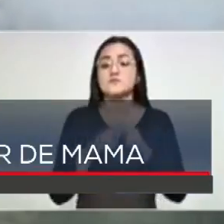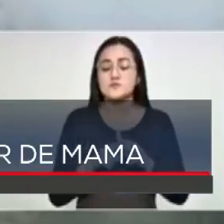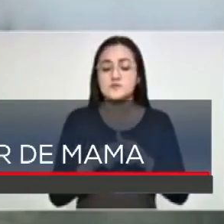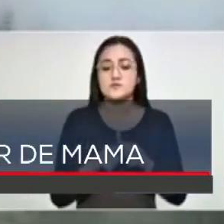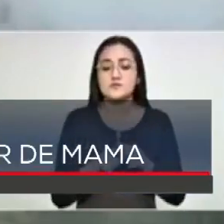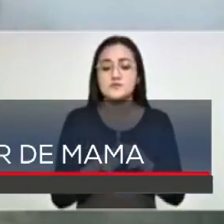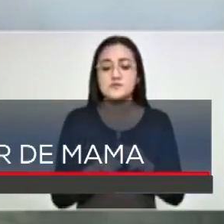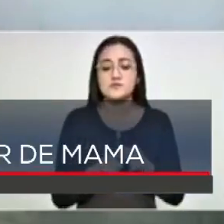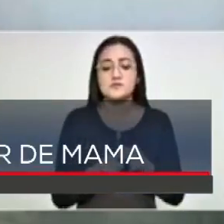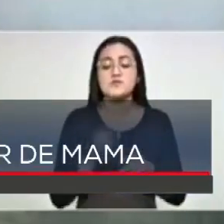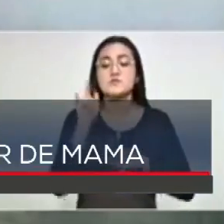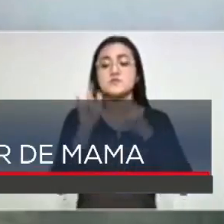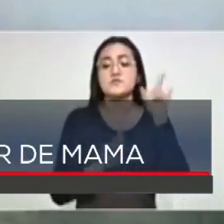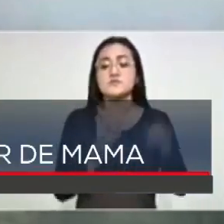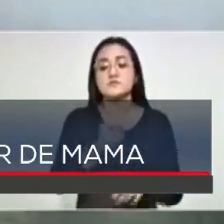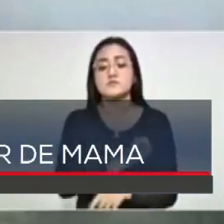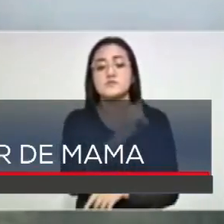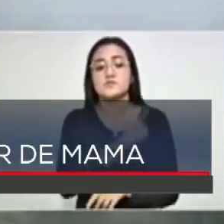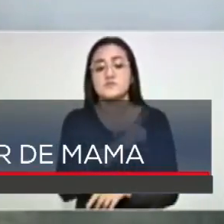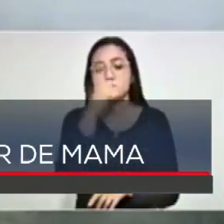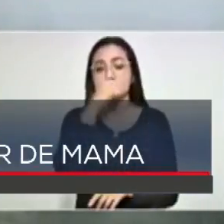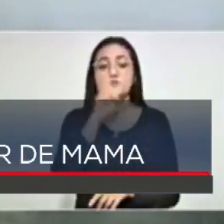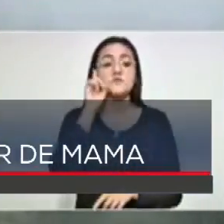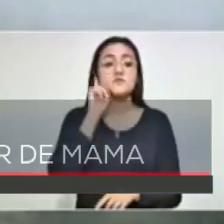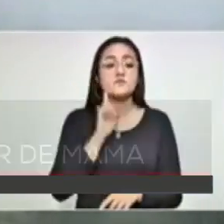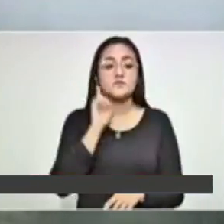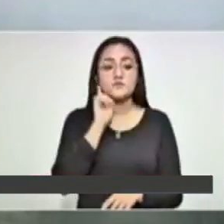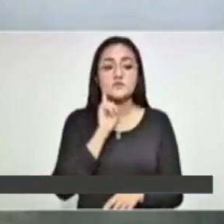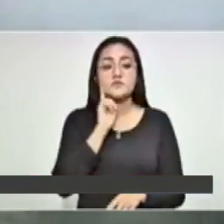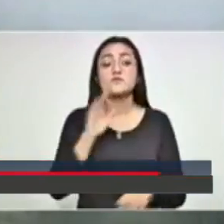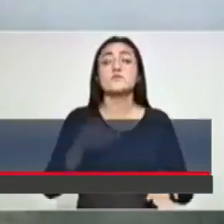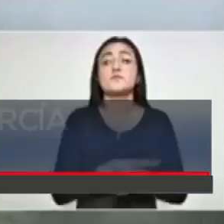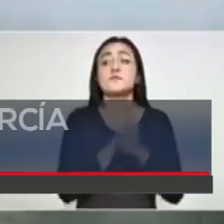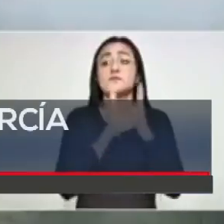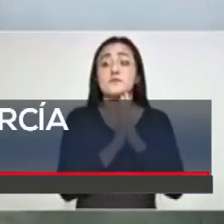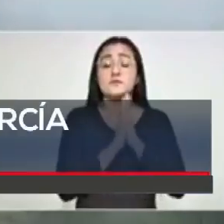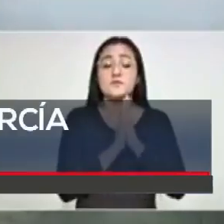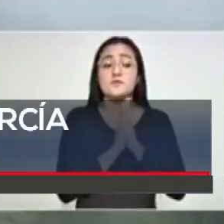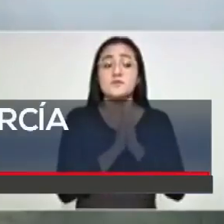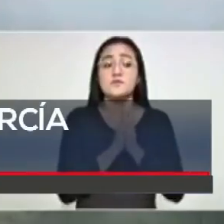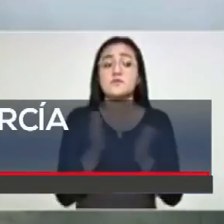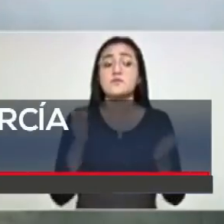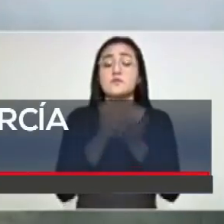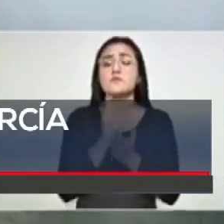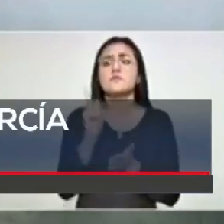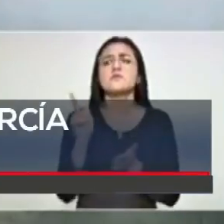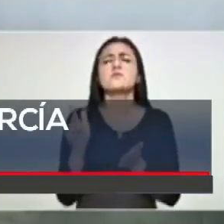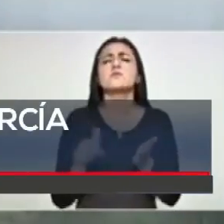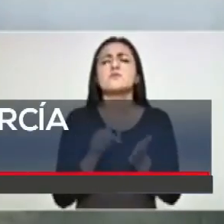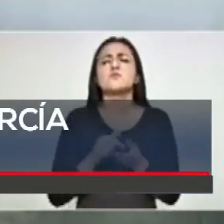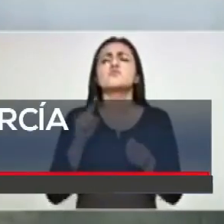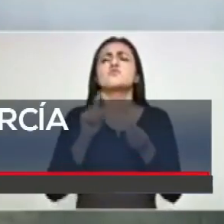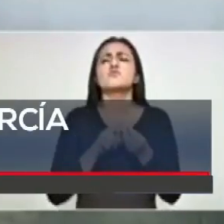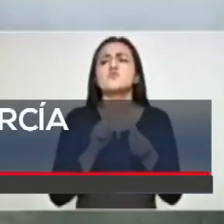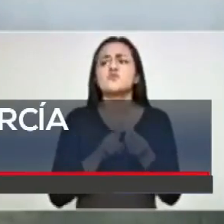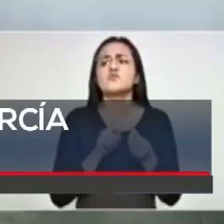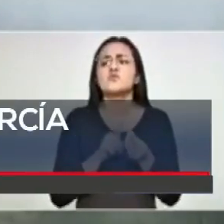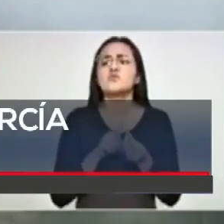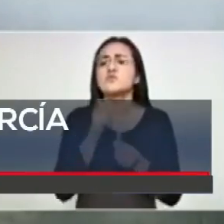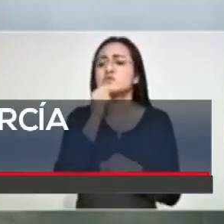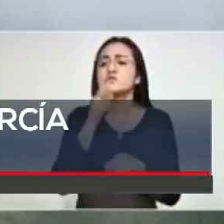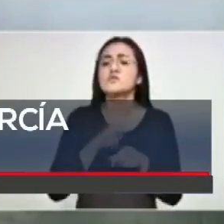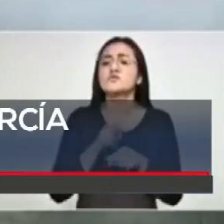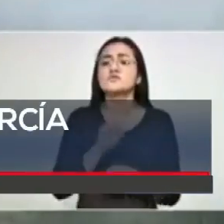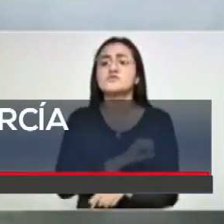la feria de la salud para las mujeres por favor en la explanada de la secretaría de